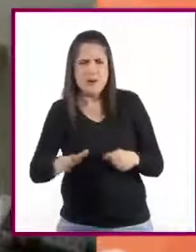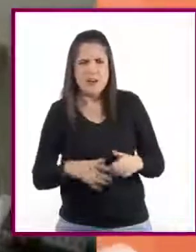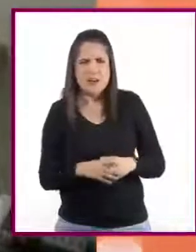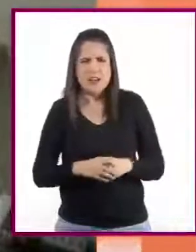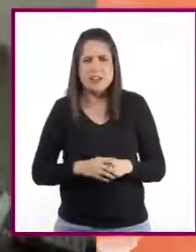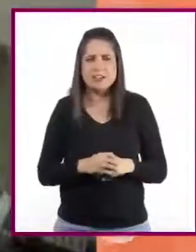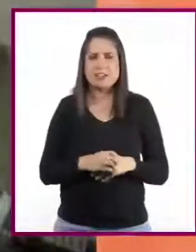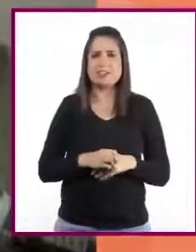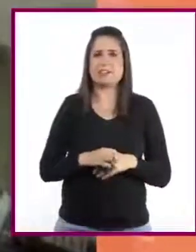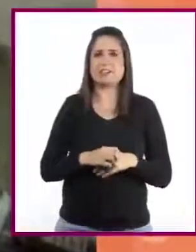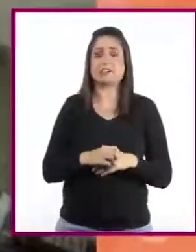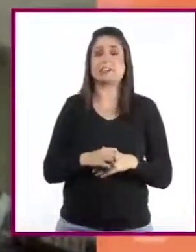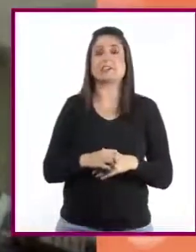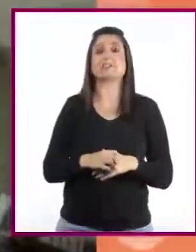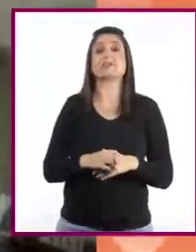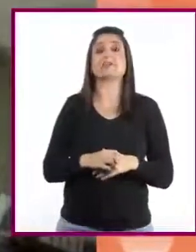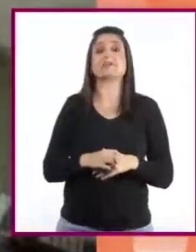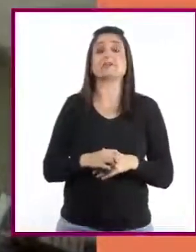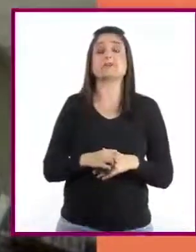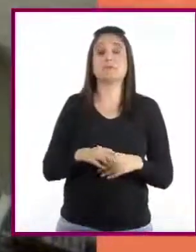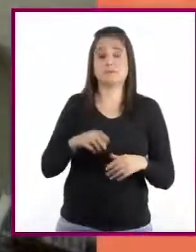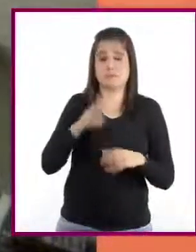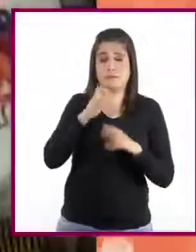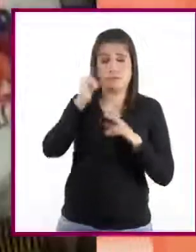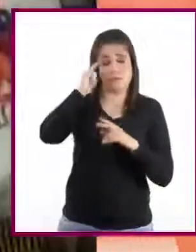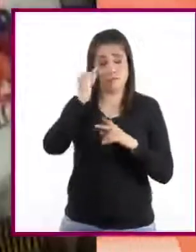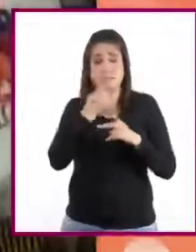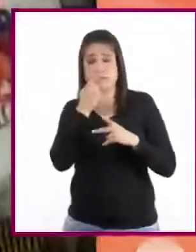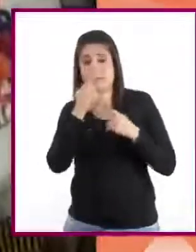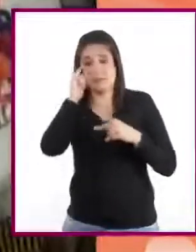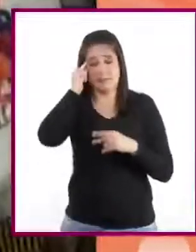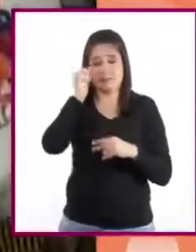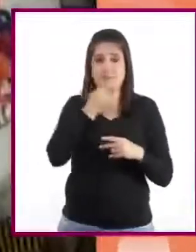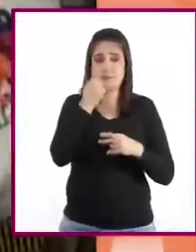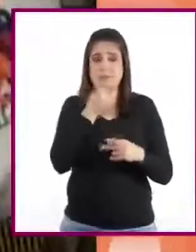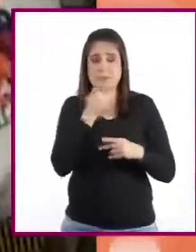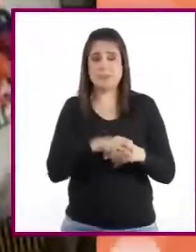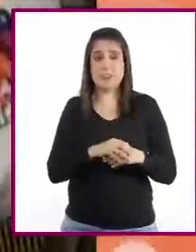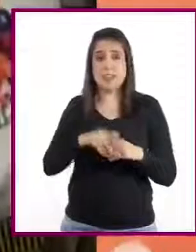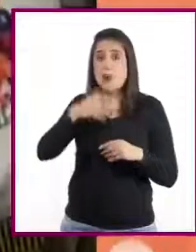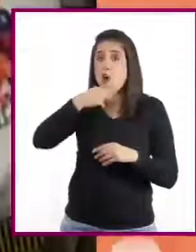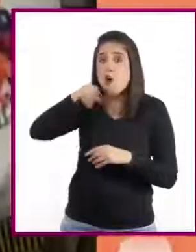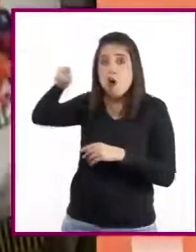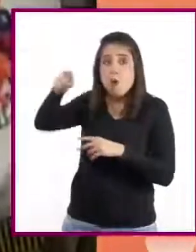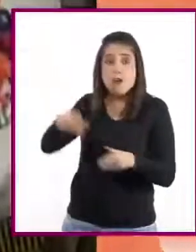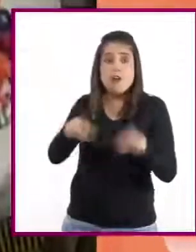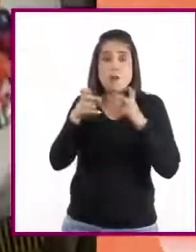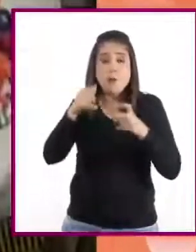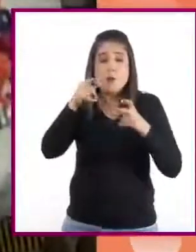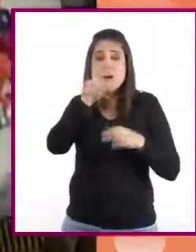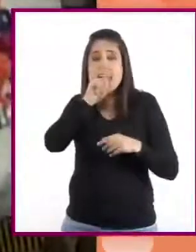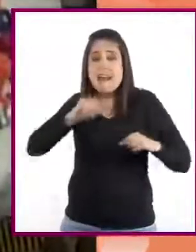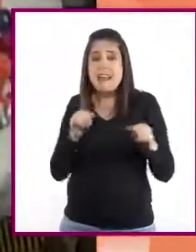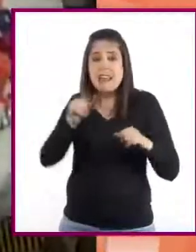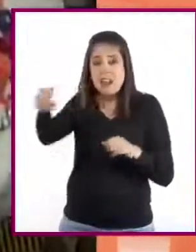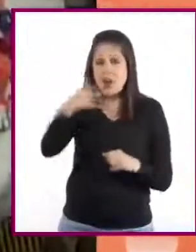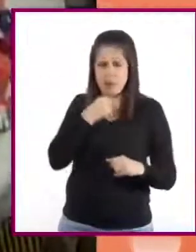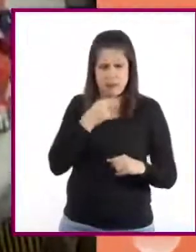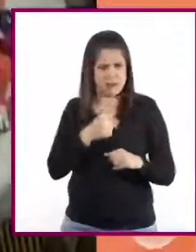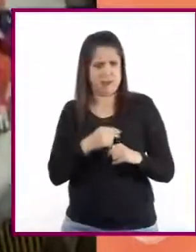buena. ¡Sobraste! ¡Robó! ¿Quién robó? ¿El señor robó? ¡El señor! A